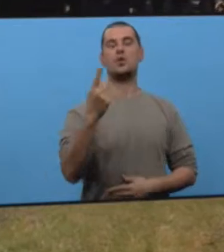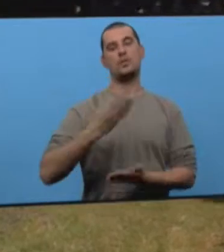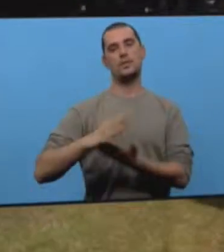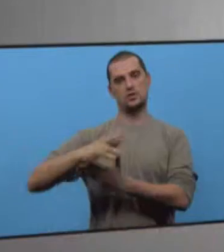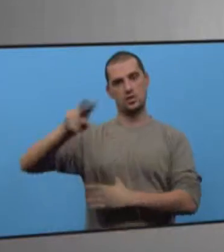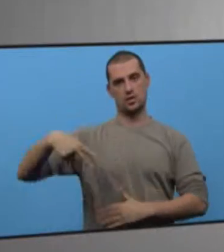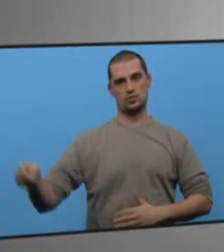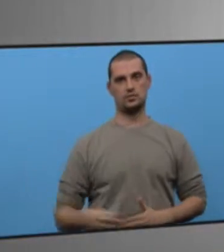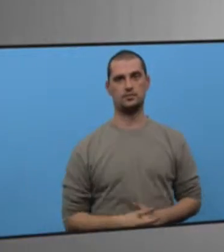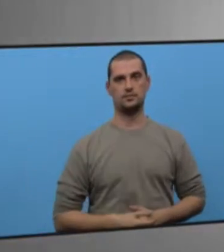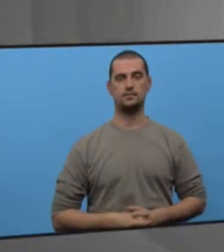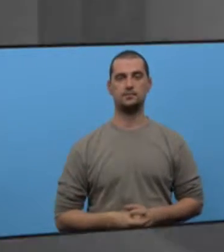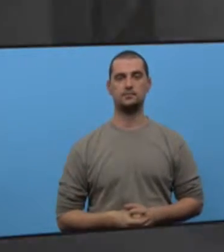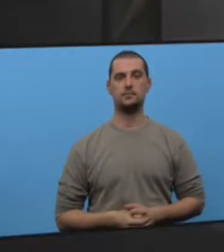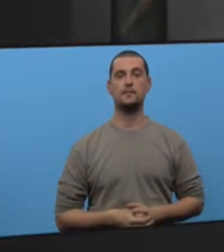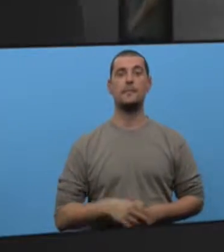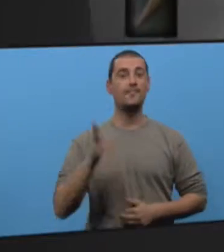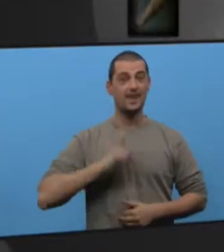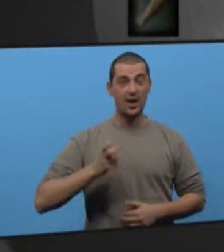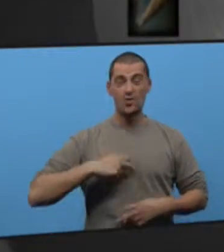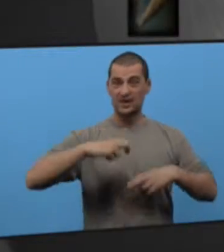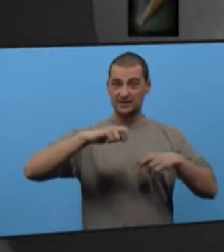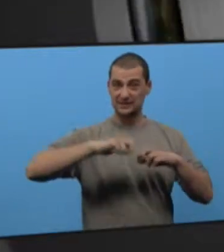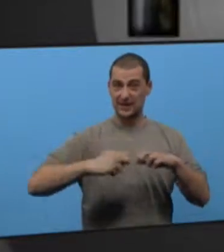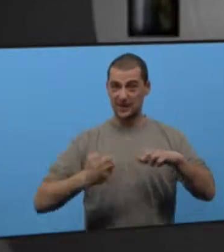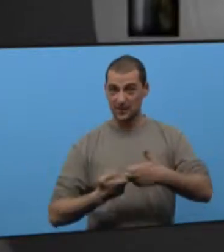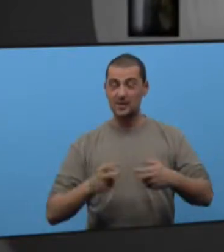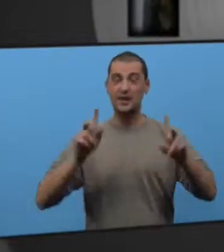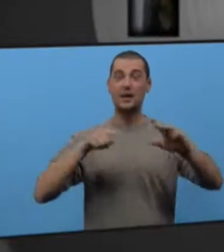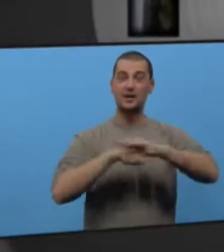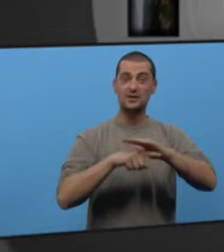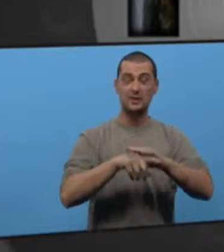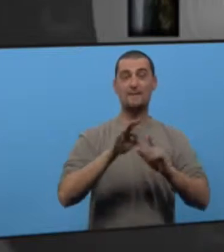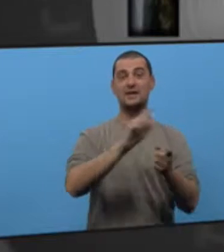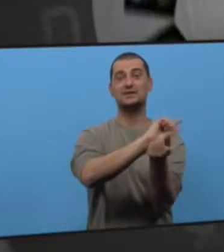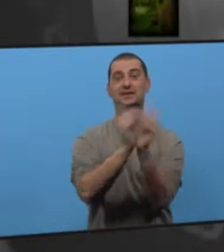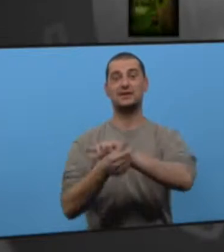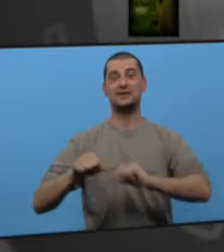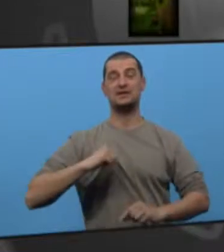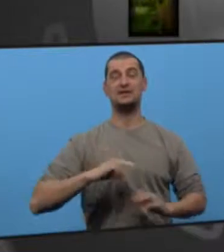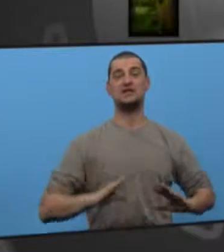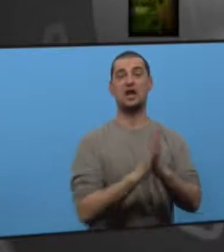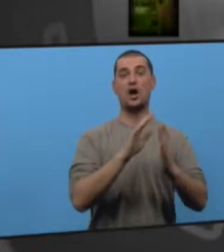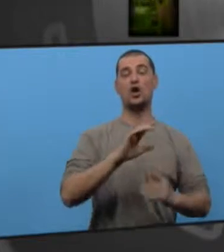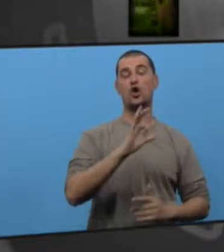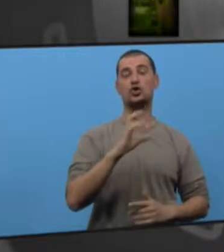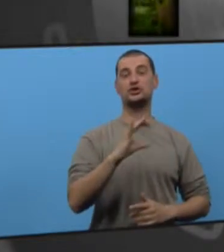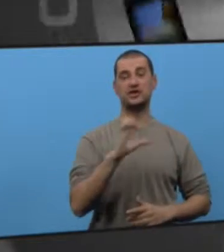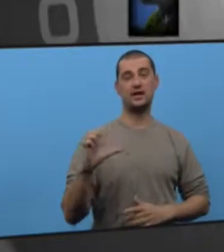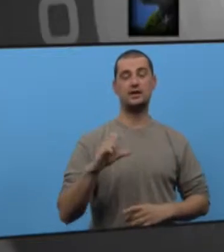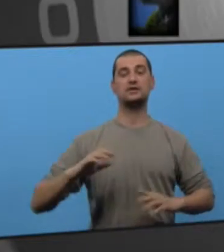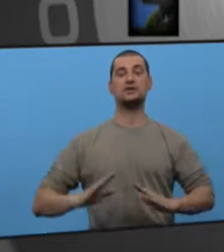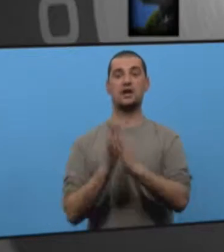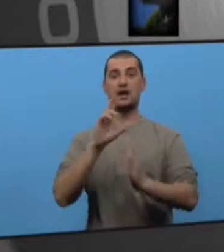euros. A débeda dos Sergas pola xestión e traspaso dos hospitais de San José e San Rafael ascende a